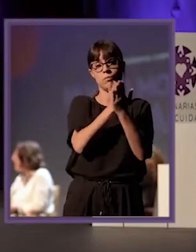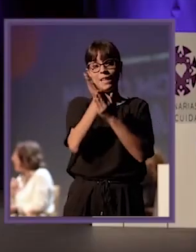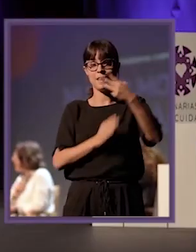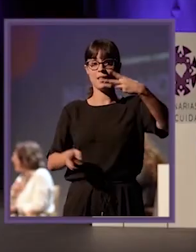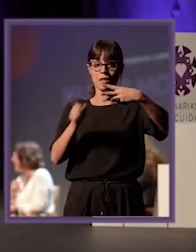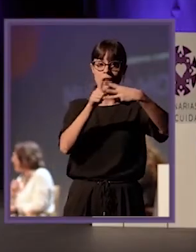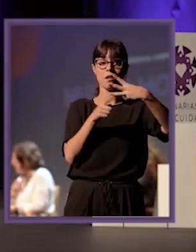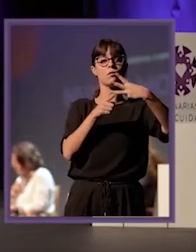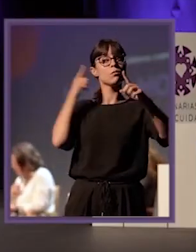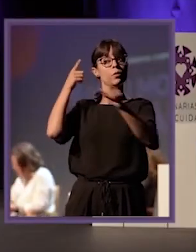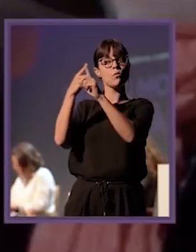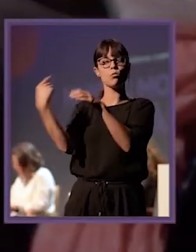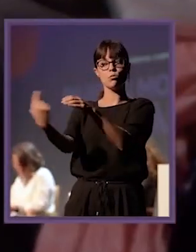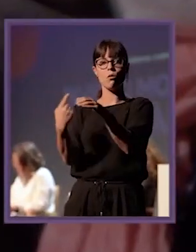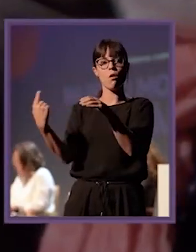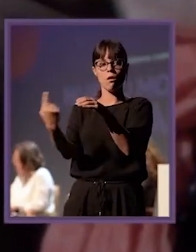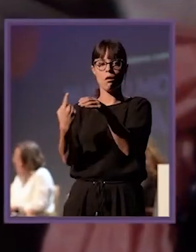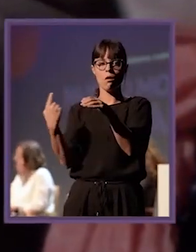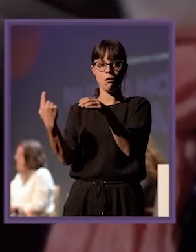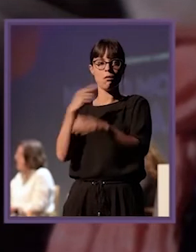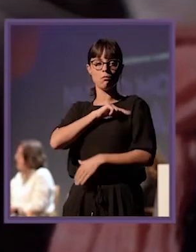el problema de la soledad no deseada.